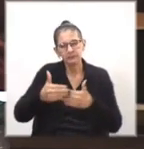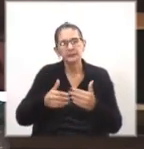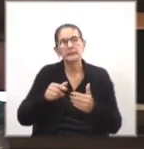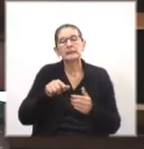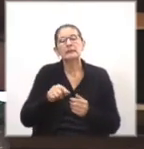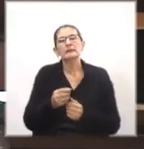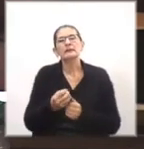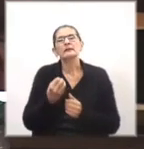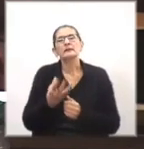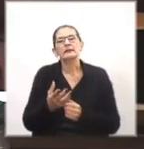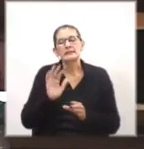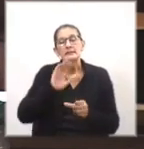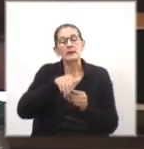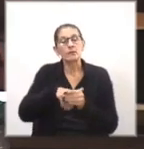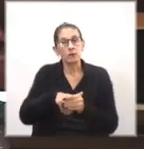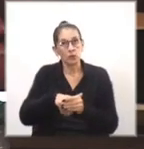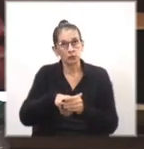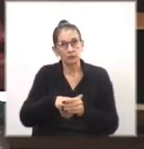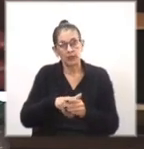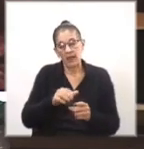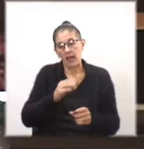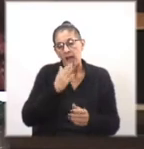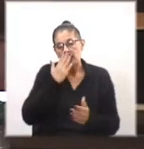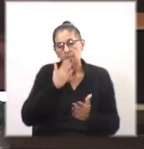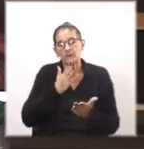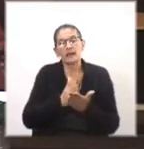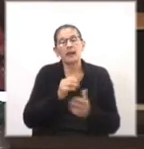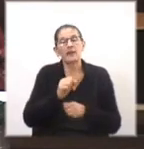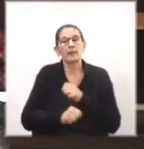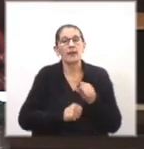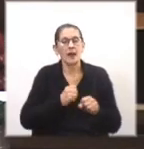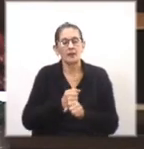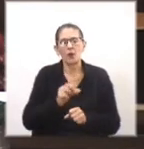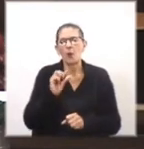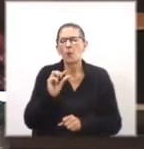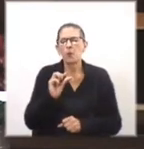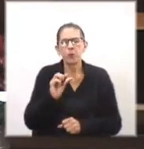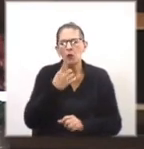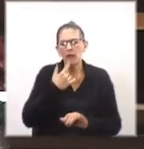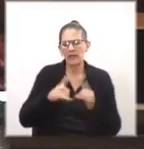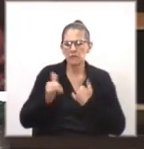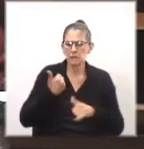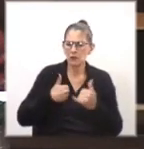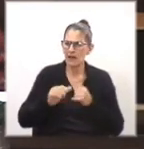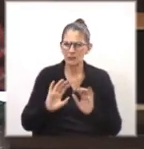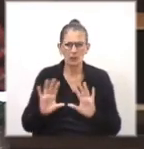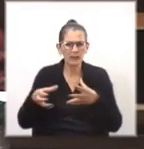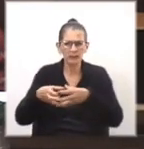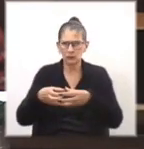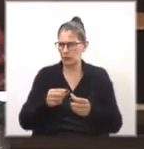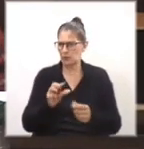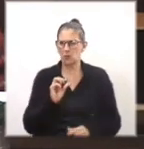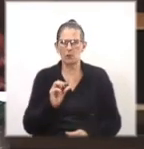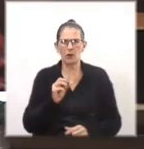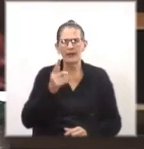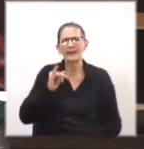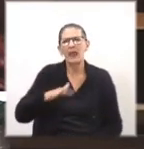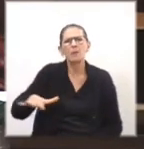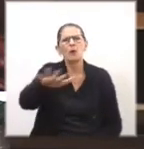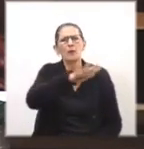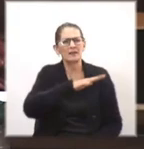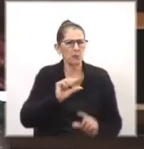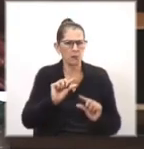que se vota a finales de año con muy poca información para el conjunto de la población, sin lugar a